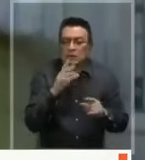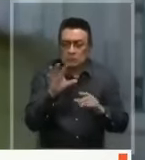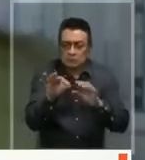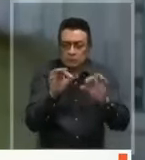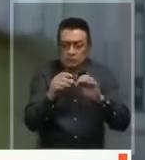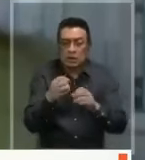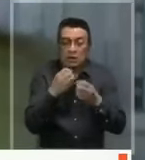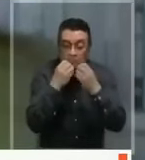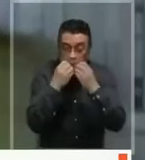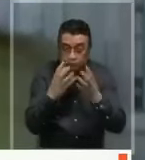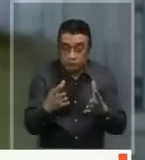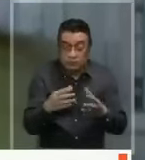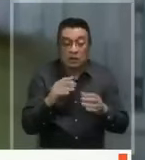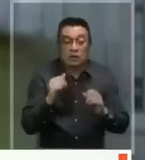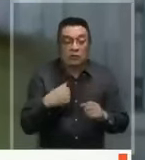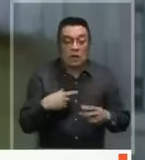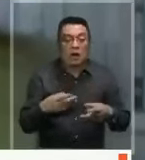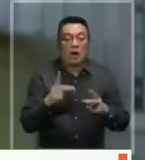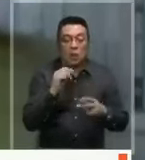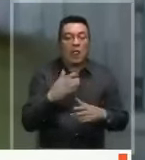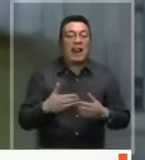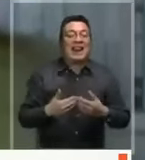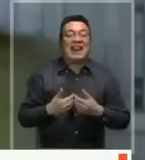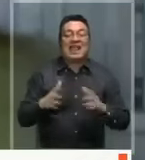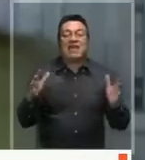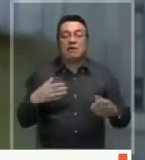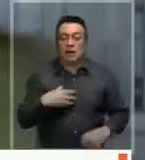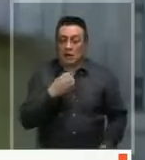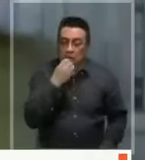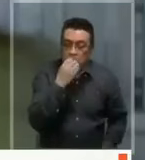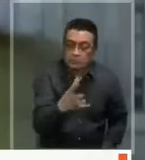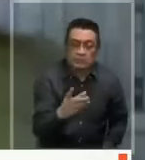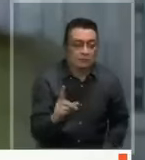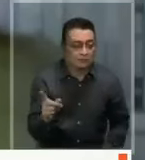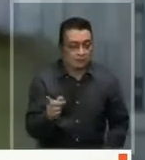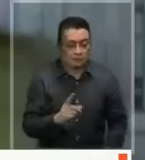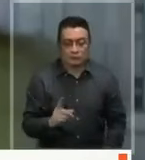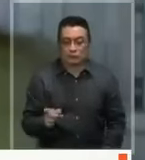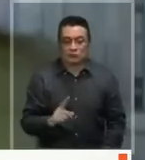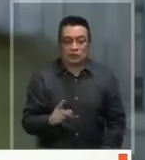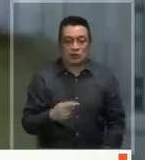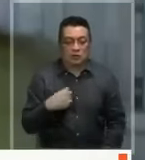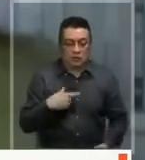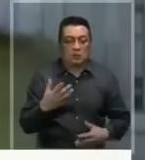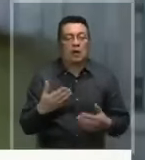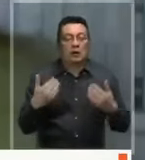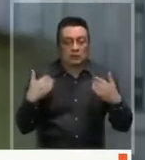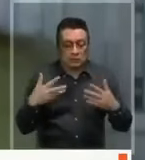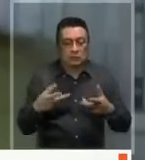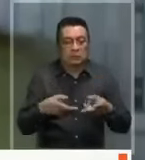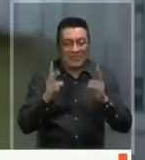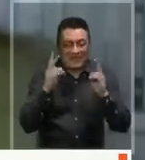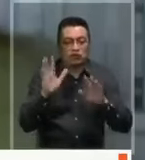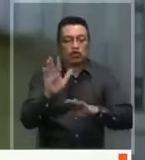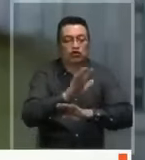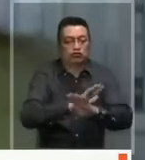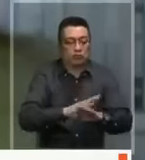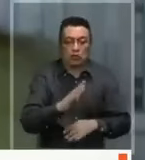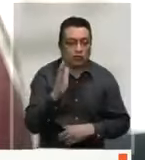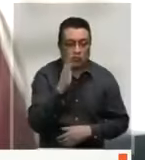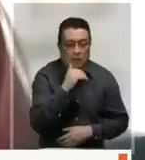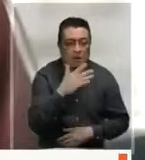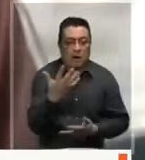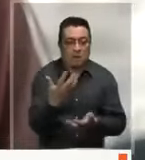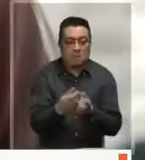una declaración que se haya prestado de manera libre, con ejercicio o resguardo de sus derechos, con las